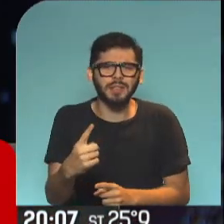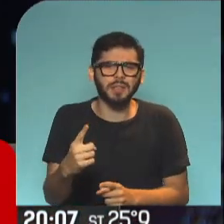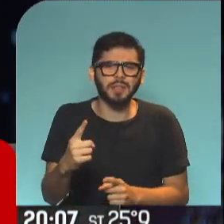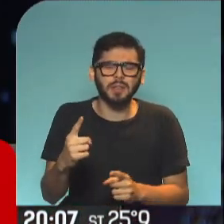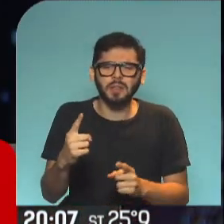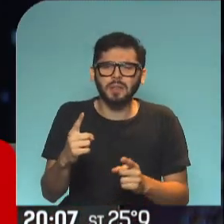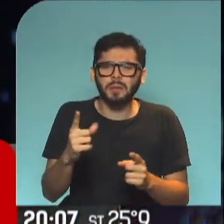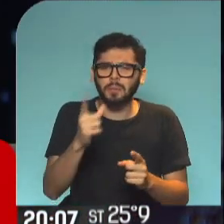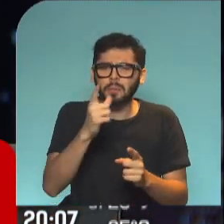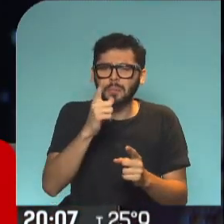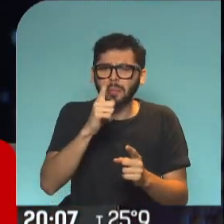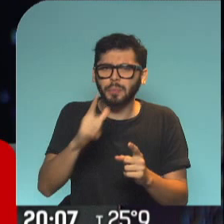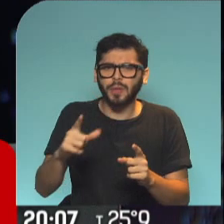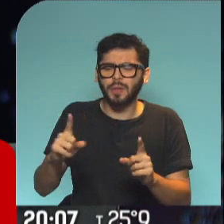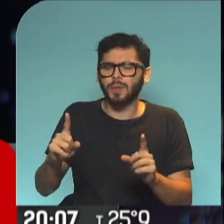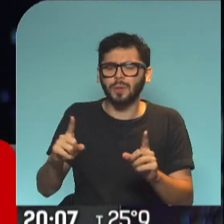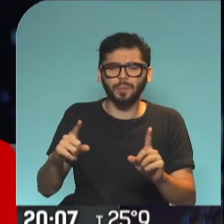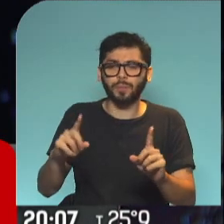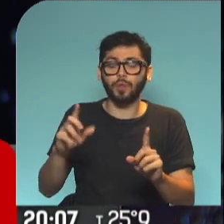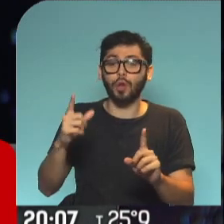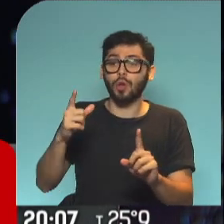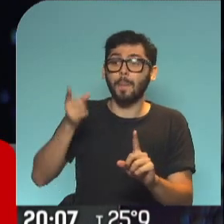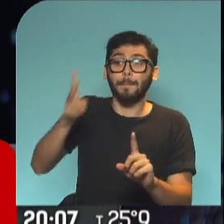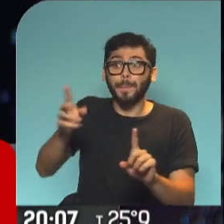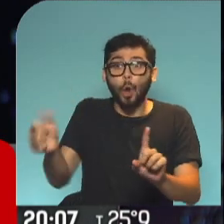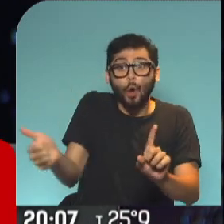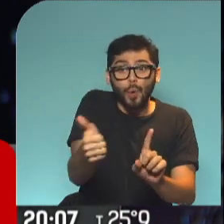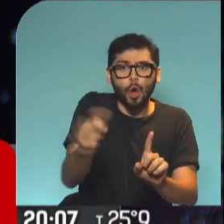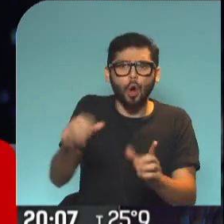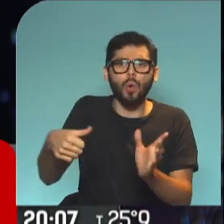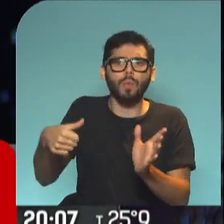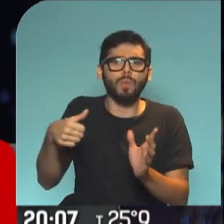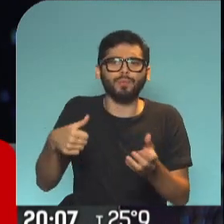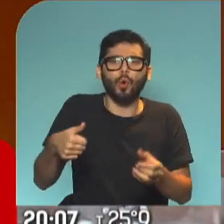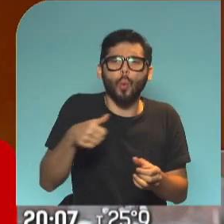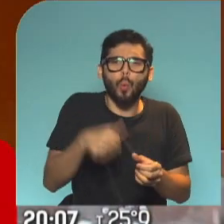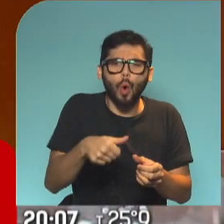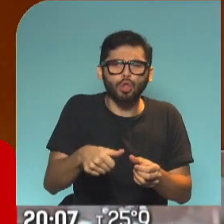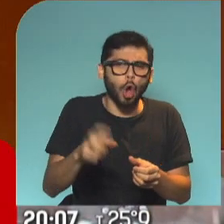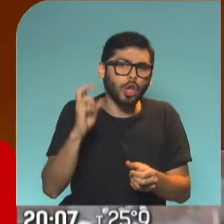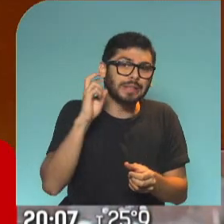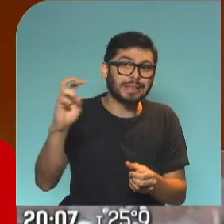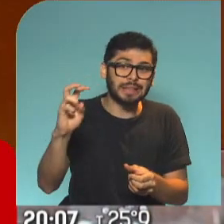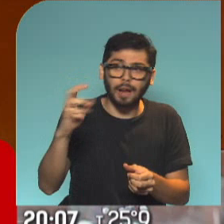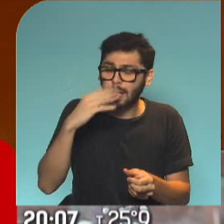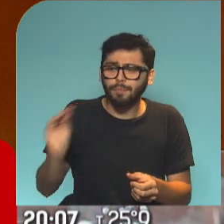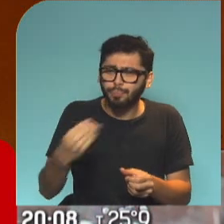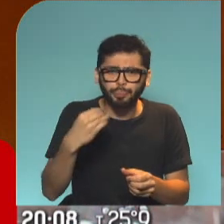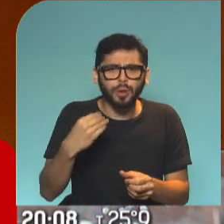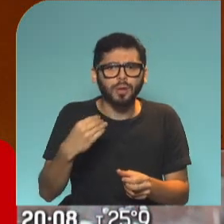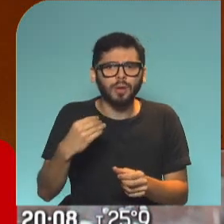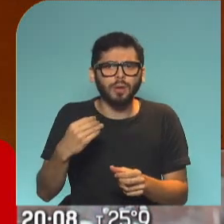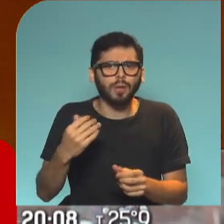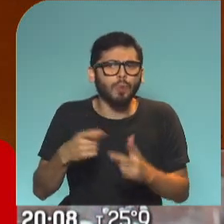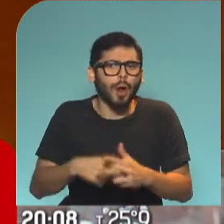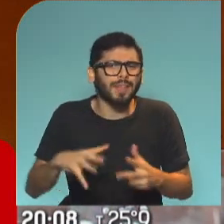la restricción perimetral o el botón antipánico porque finalmente no sirve para nada en estos casos lema cultural es